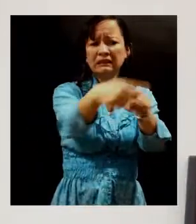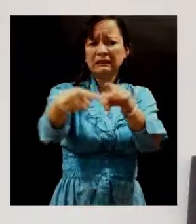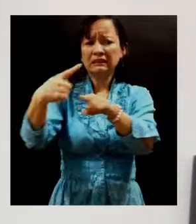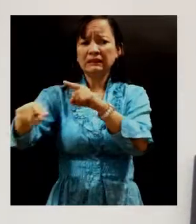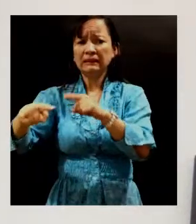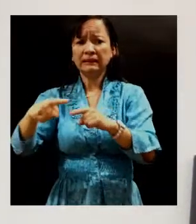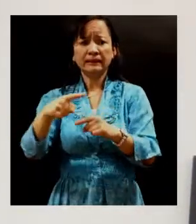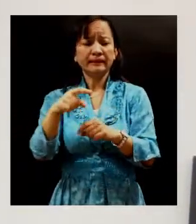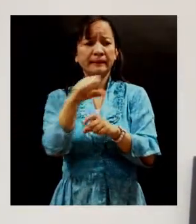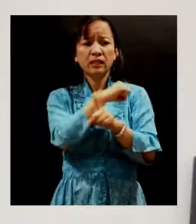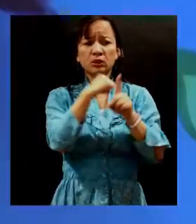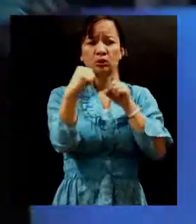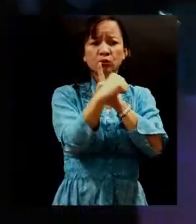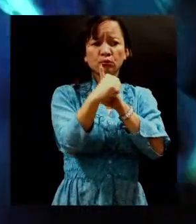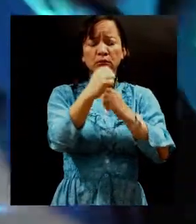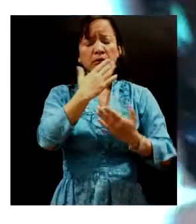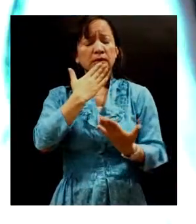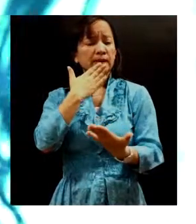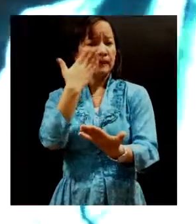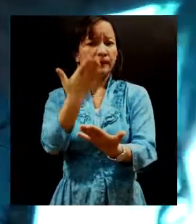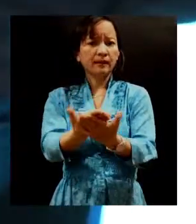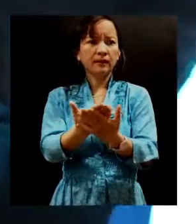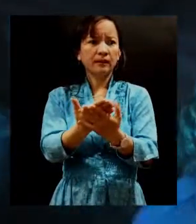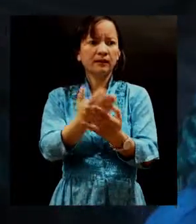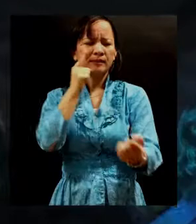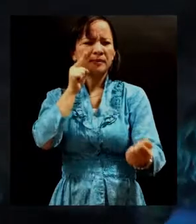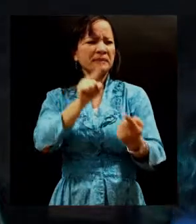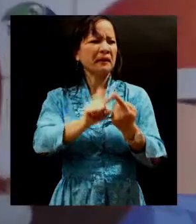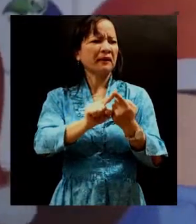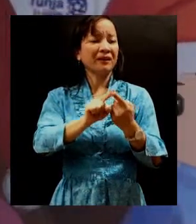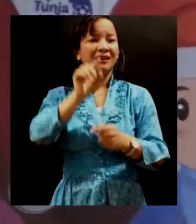parte de esta gran actividad con carácter social.